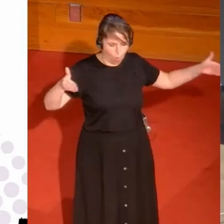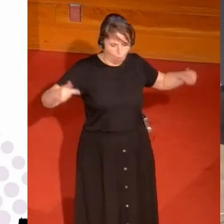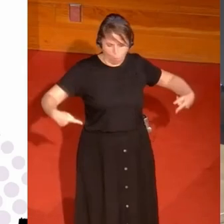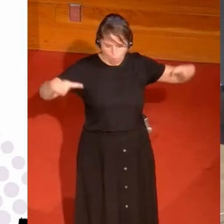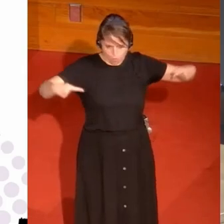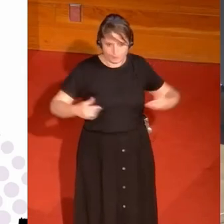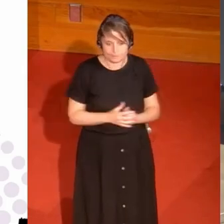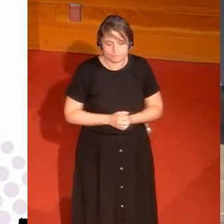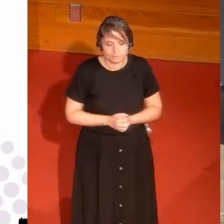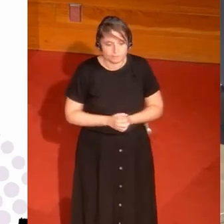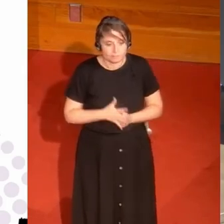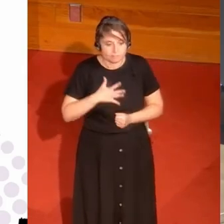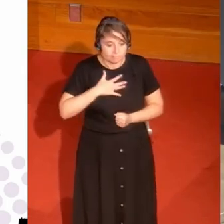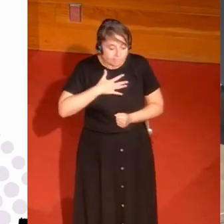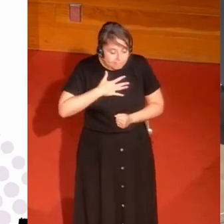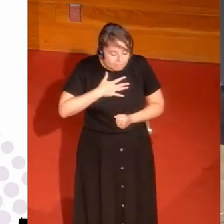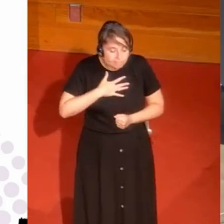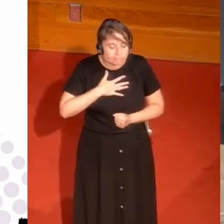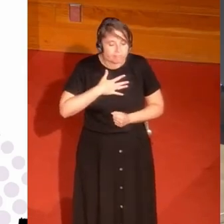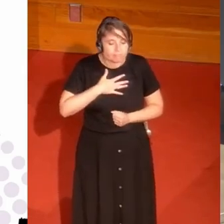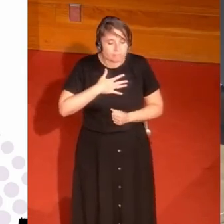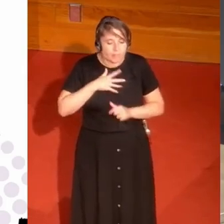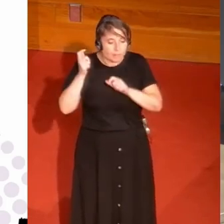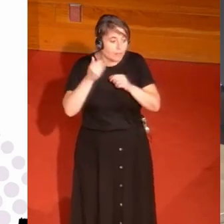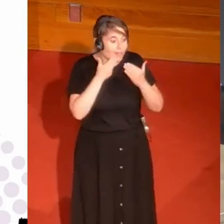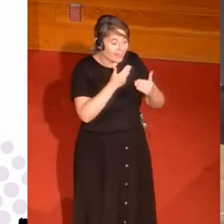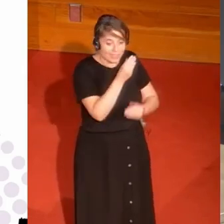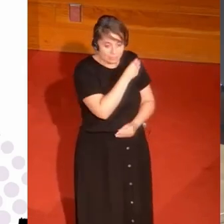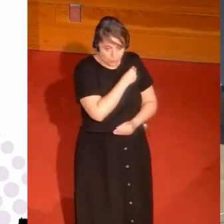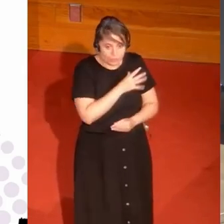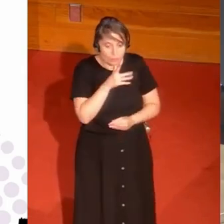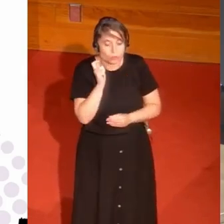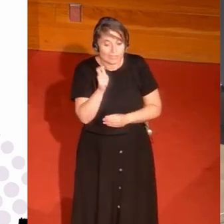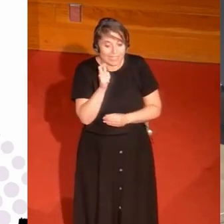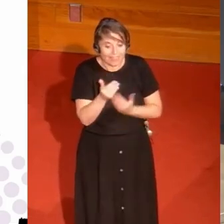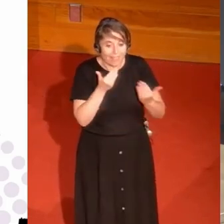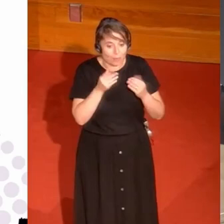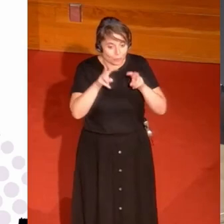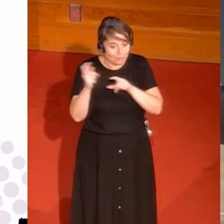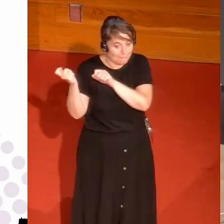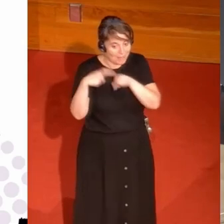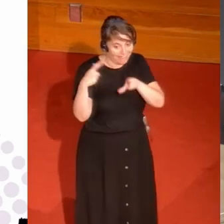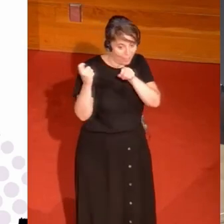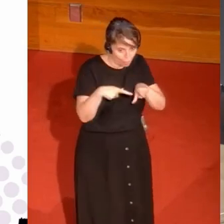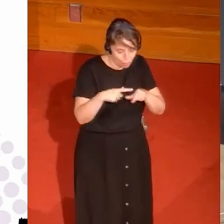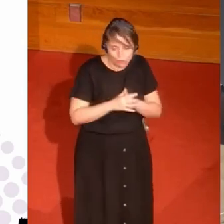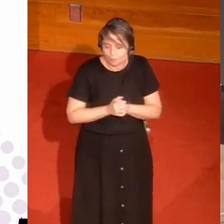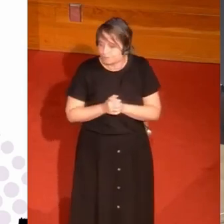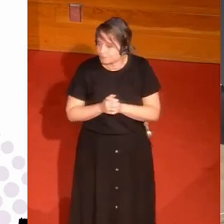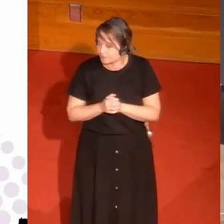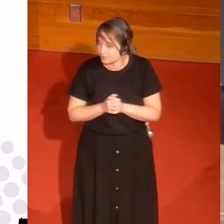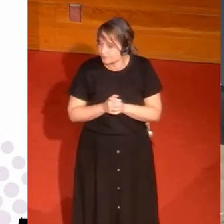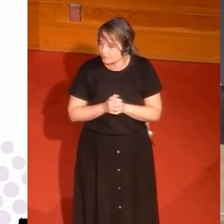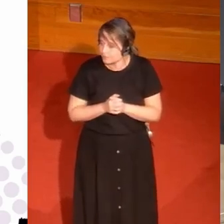verdad que para mí yo creo que las migraciones y además te agradezco la pregunta porque yo suelo hablar de migraciones